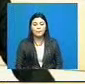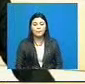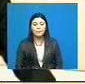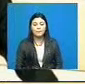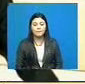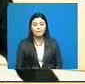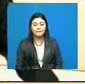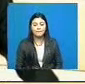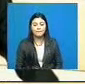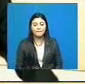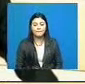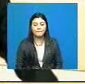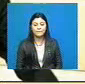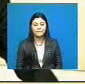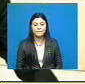quiero